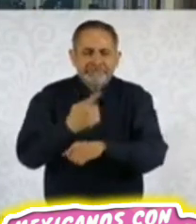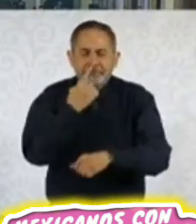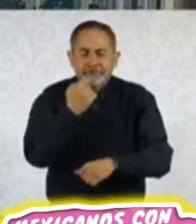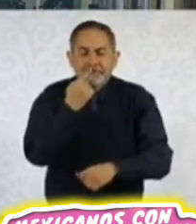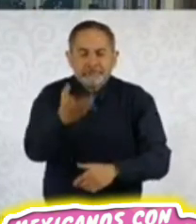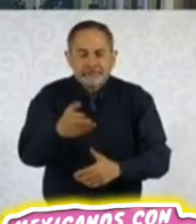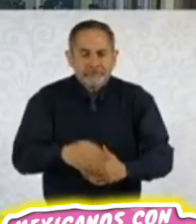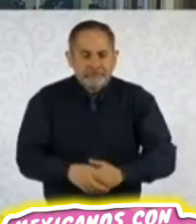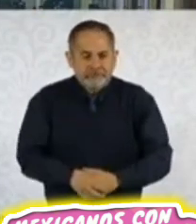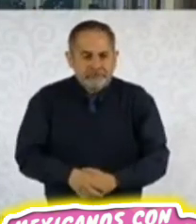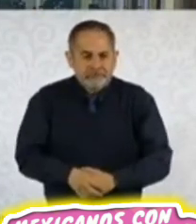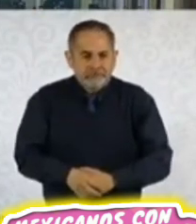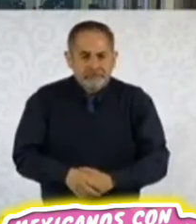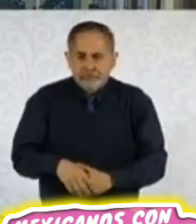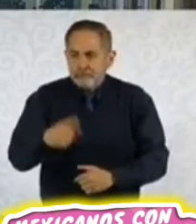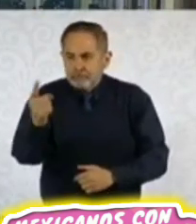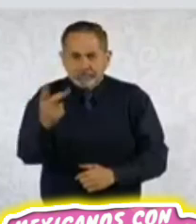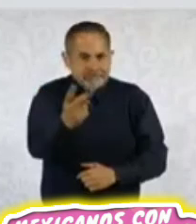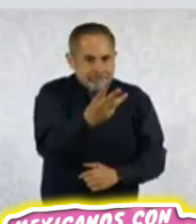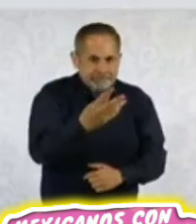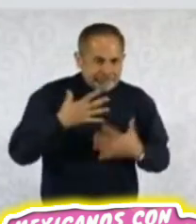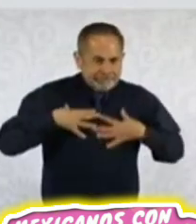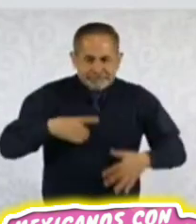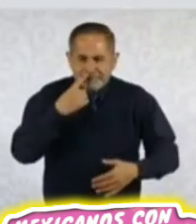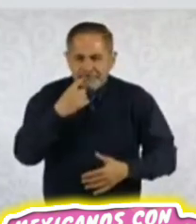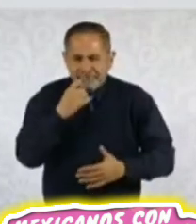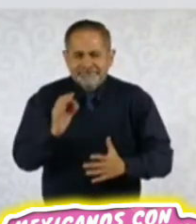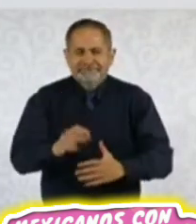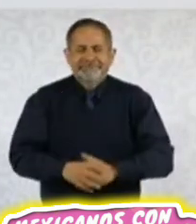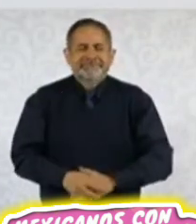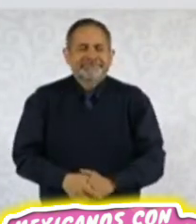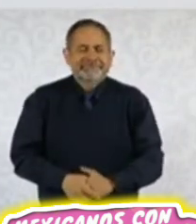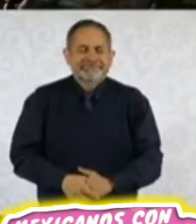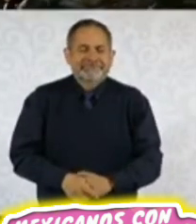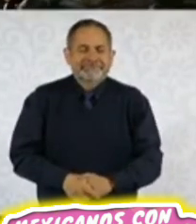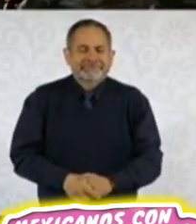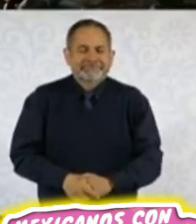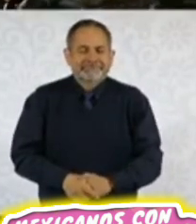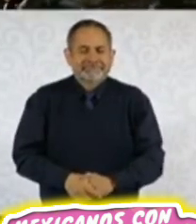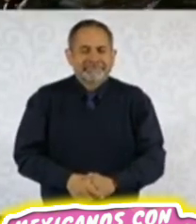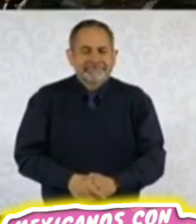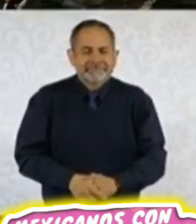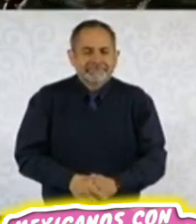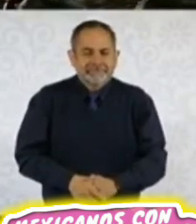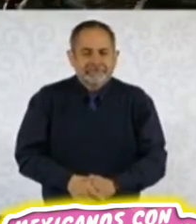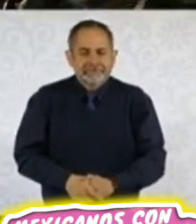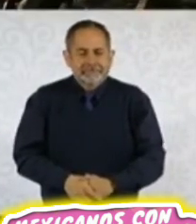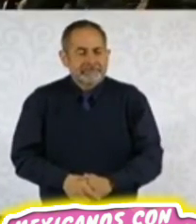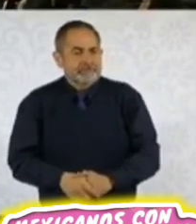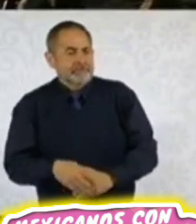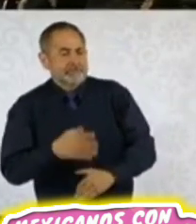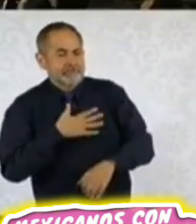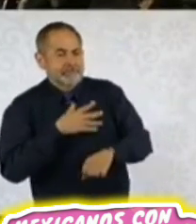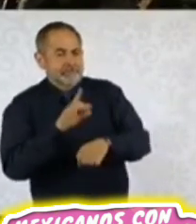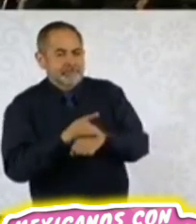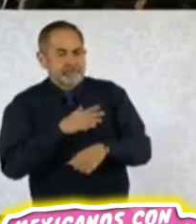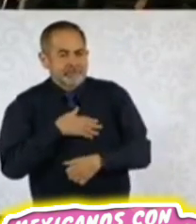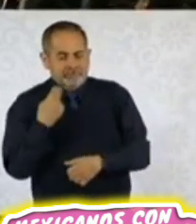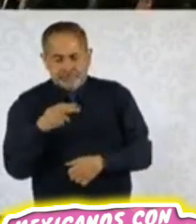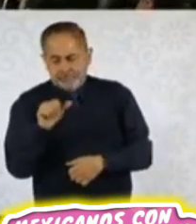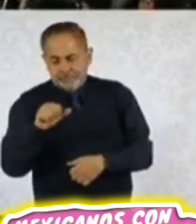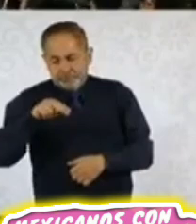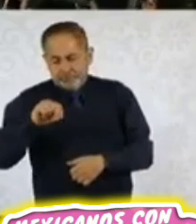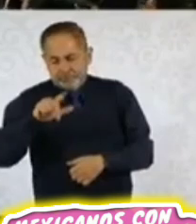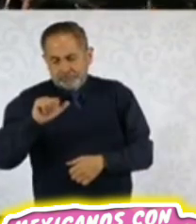Además, 3 vienen de rojo, mi hermano. Buenos días, Presidenta. Daniela Pastrana, de